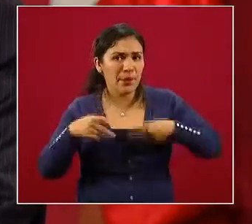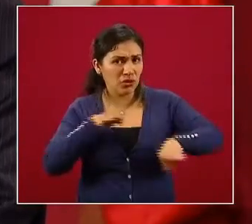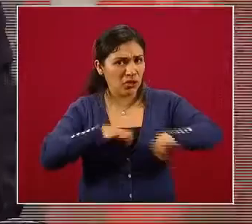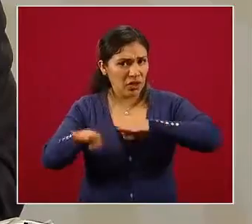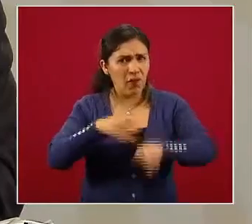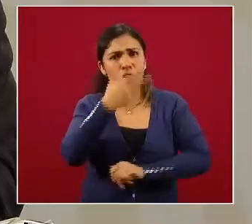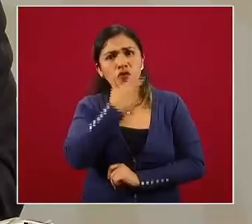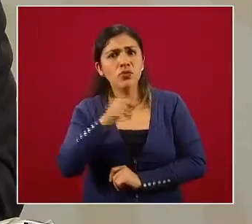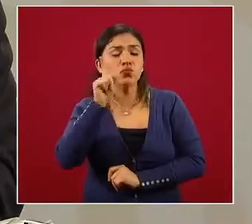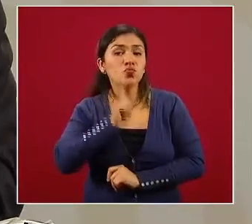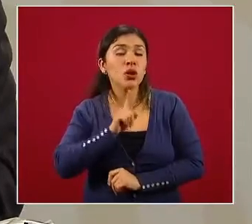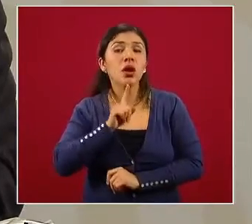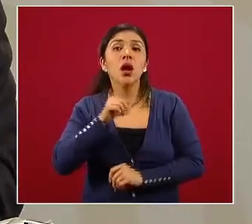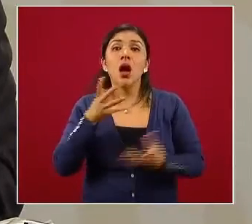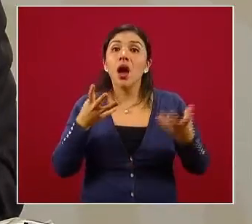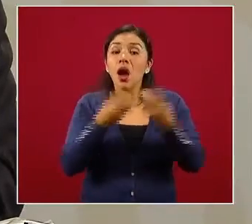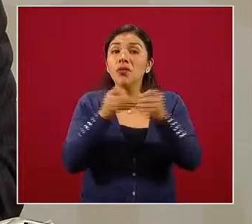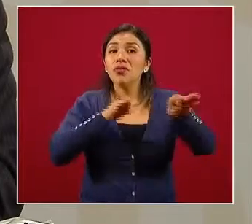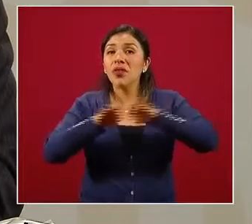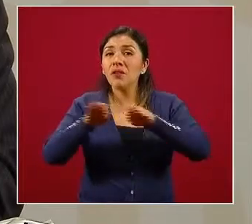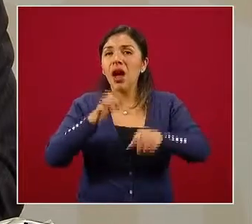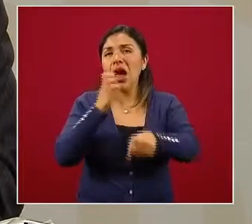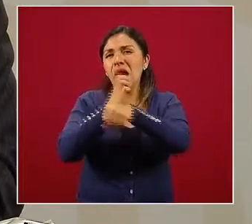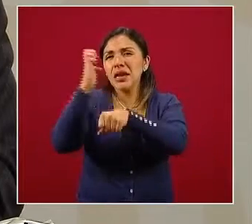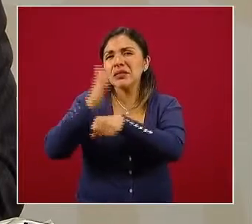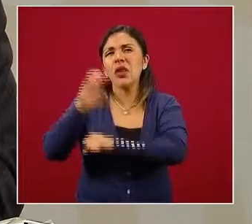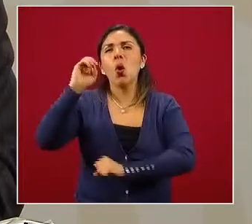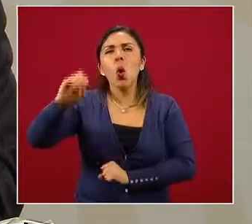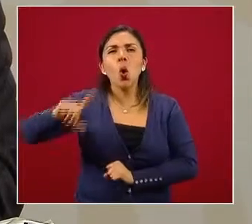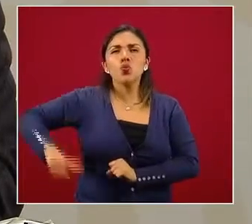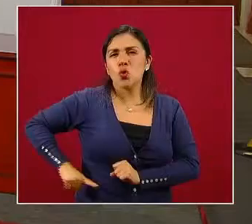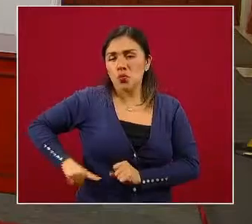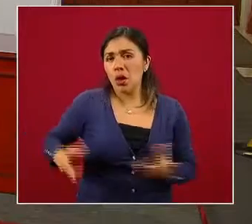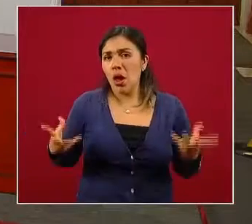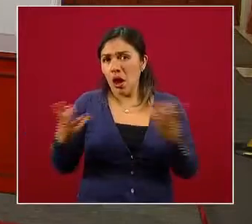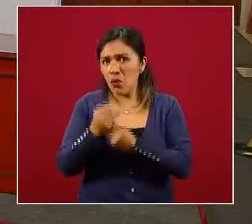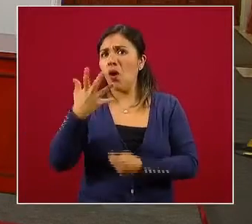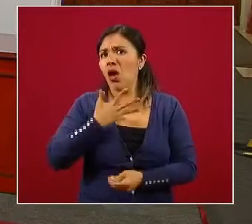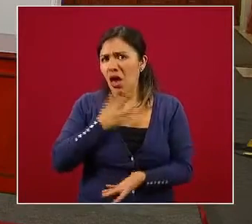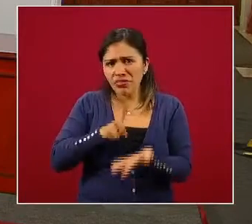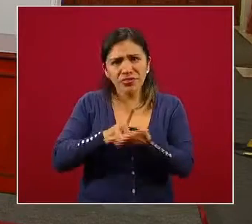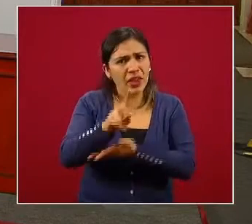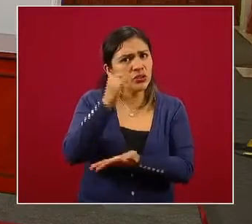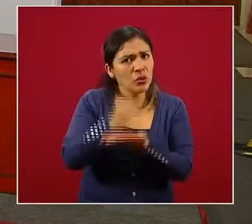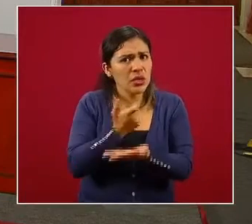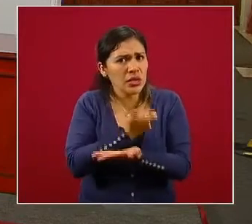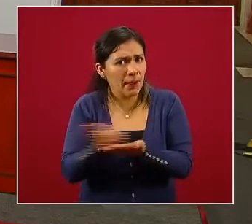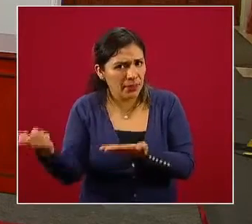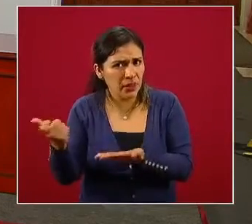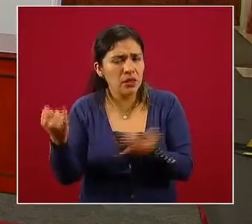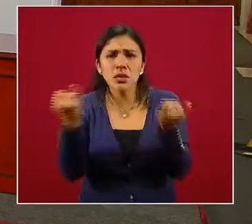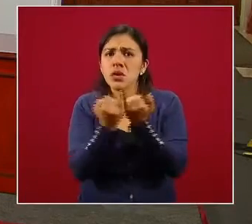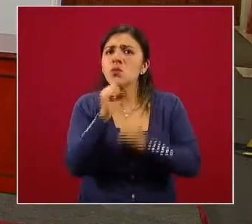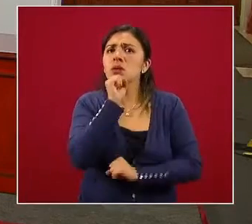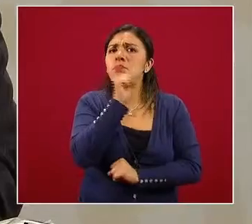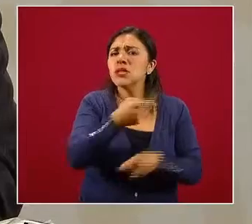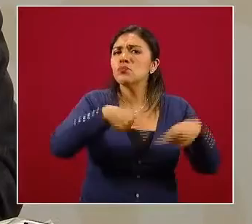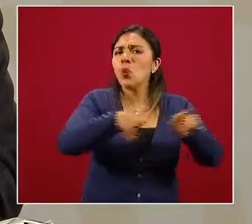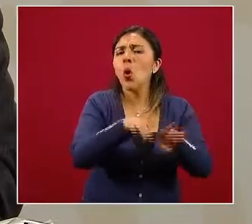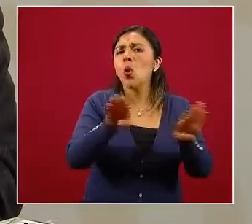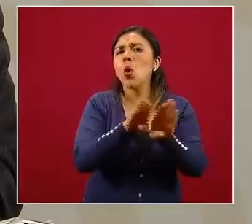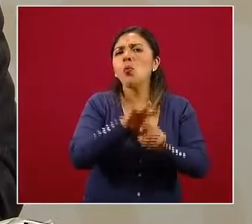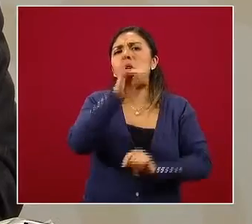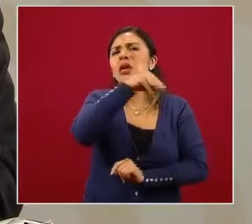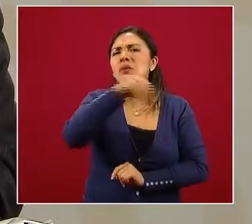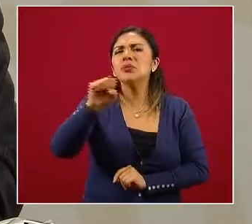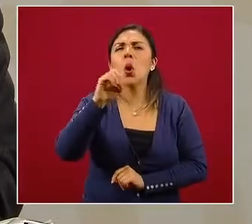trabajadores al servicio del Estado o de las entidades públicas tienen derecho a las incapacidades laborales, tanto como las tienen los trabajadores de